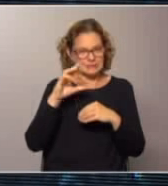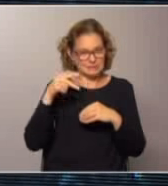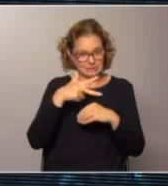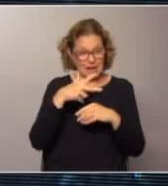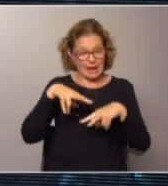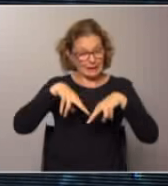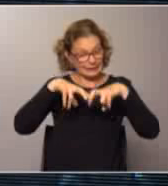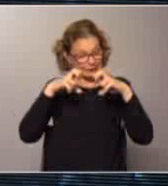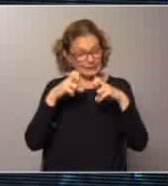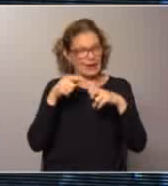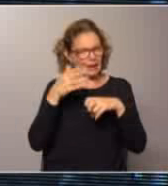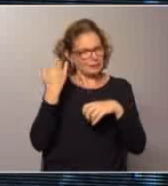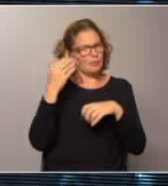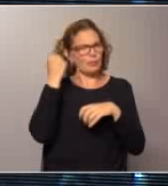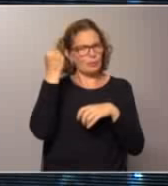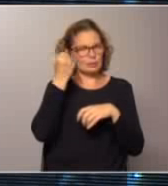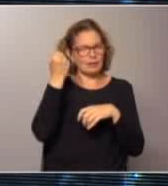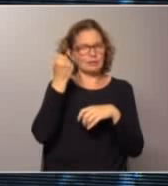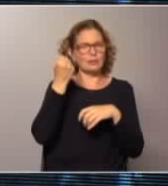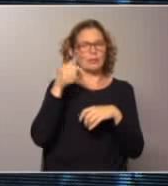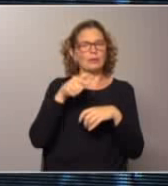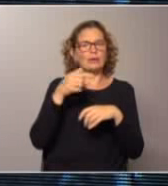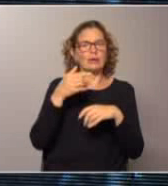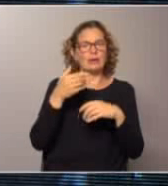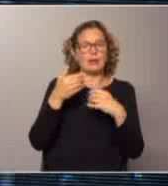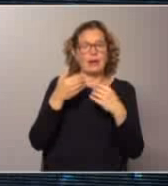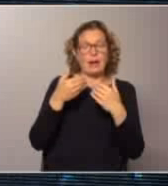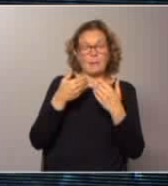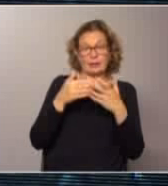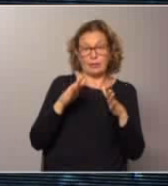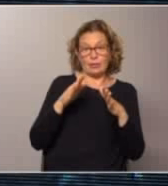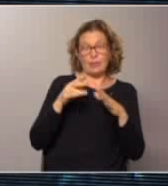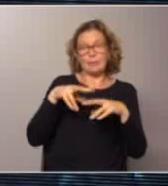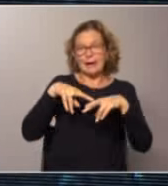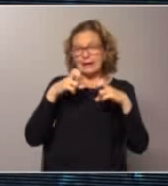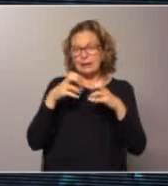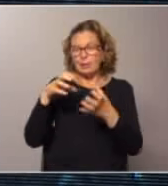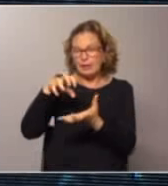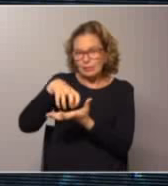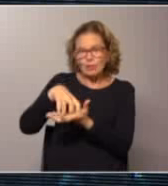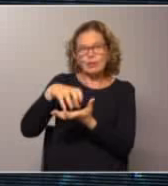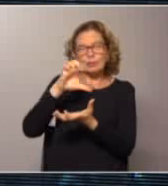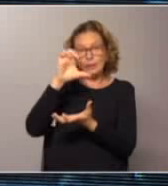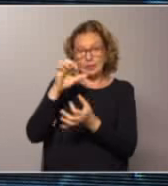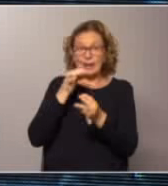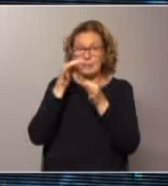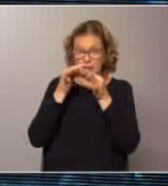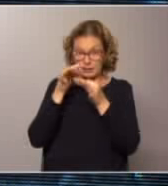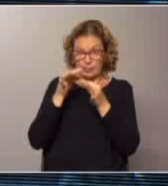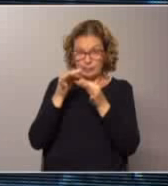se volvió muy célebre a partir de los episodios ocurridos en el word exit pero cambridge analítica es una empresa expliquemos para